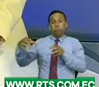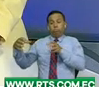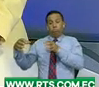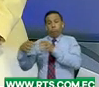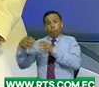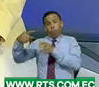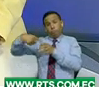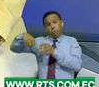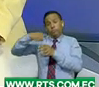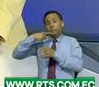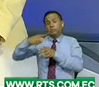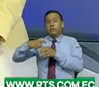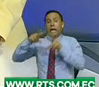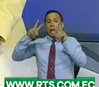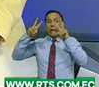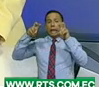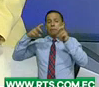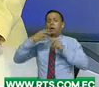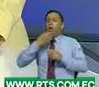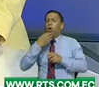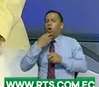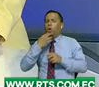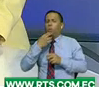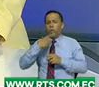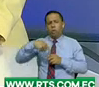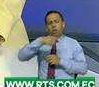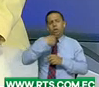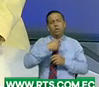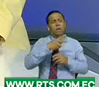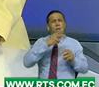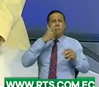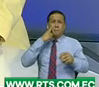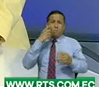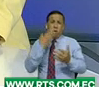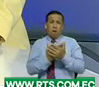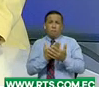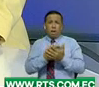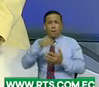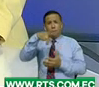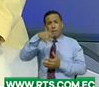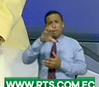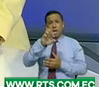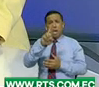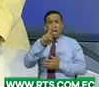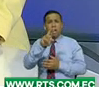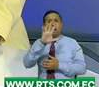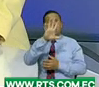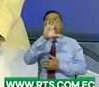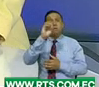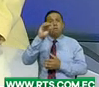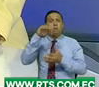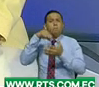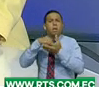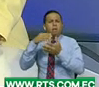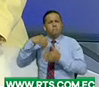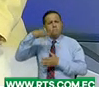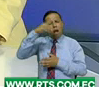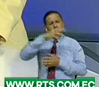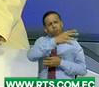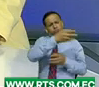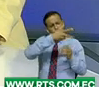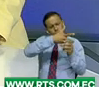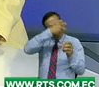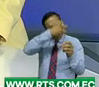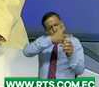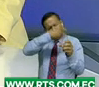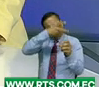de procesamiento y hasta la fecha ha realizado más de 500.000 pruebas pcr en el laboratorio de guayaquil cuentan con máquinas